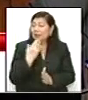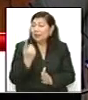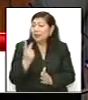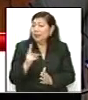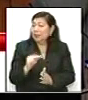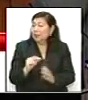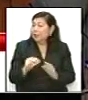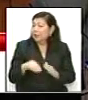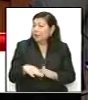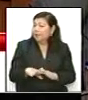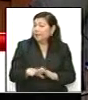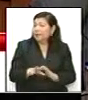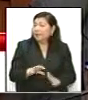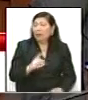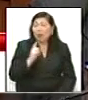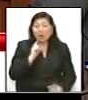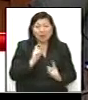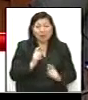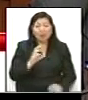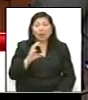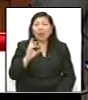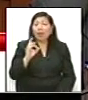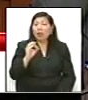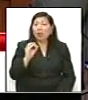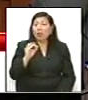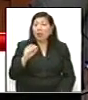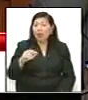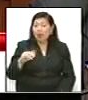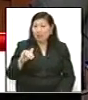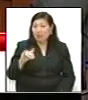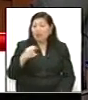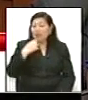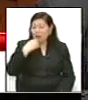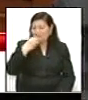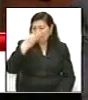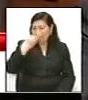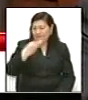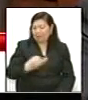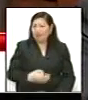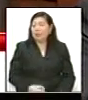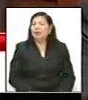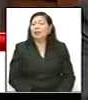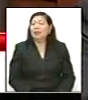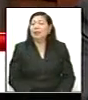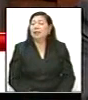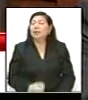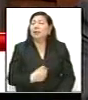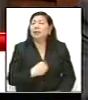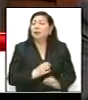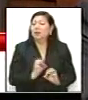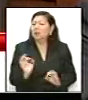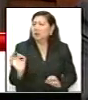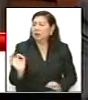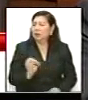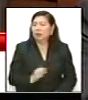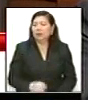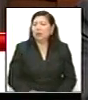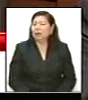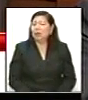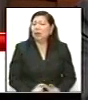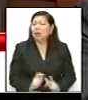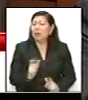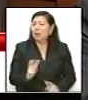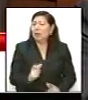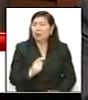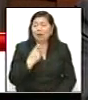el congresista Donaire, puedo decir con certeza, con limpieza de corazón, nunca el